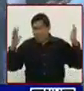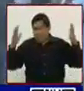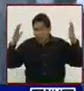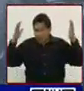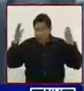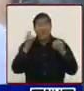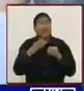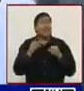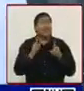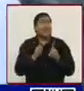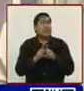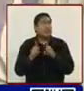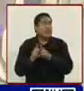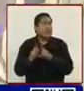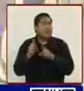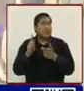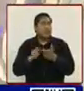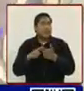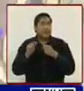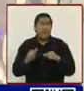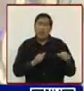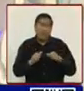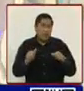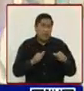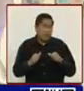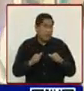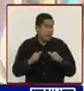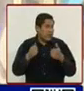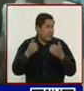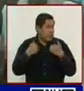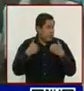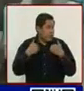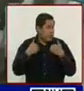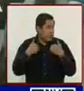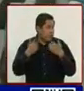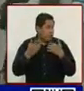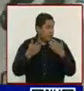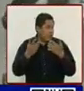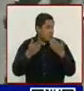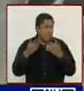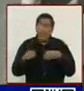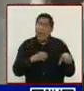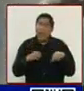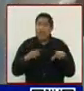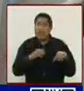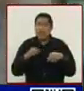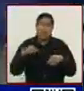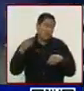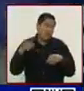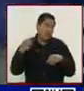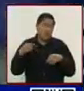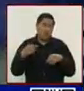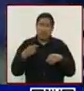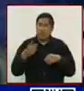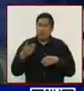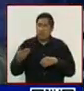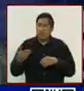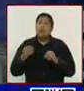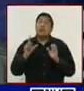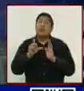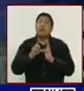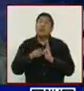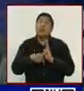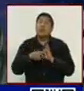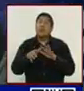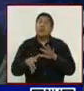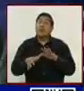equipo. Y al mismo tiempo van a haber también actividades, ¿no? Vamos a actividades que vamos a poder realizar con los socios, con los hinchas. Para después,